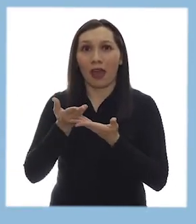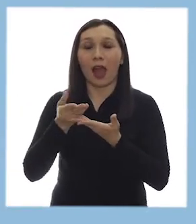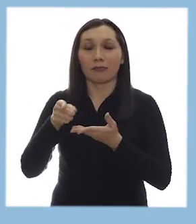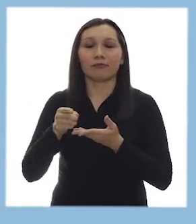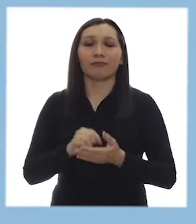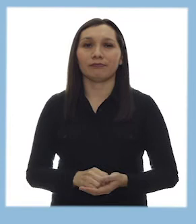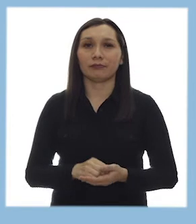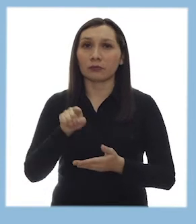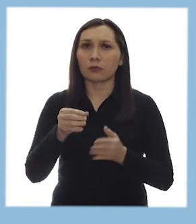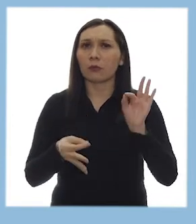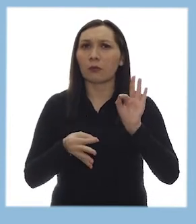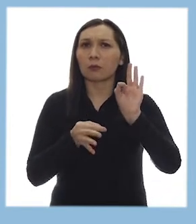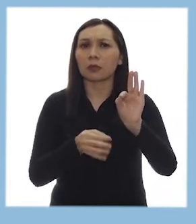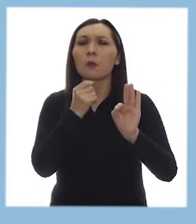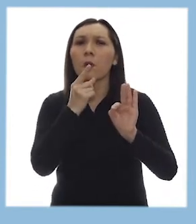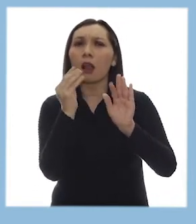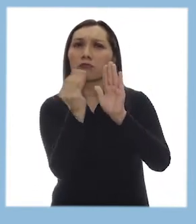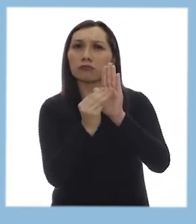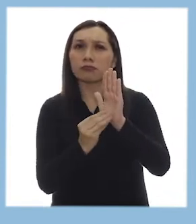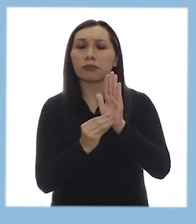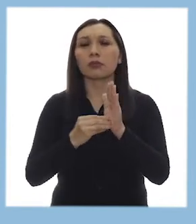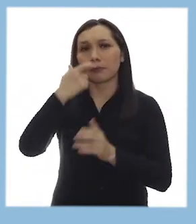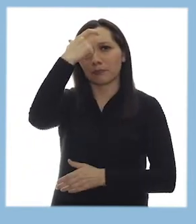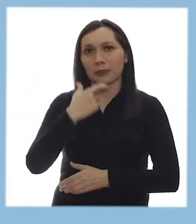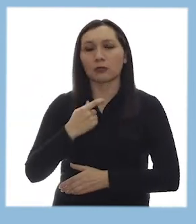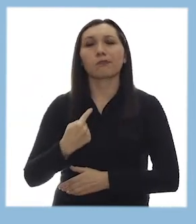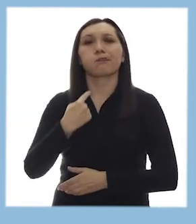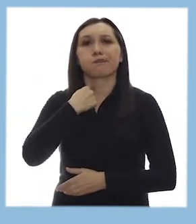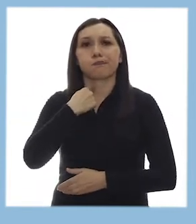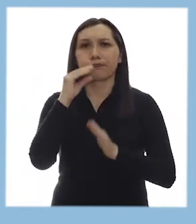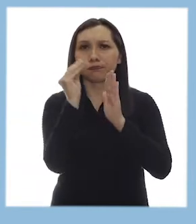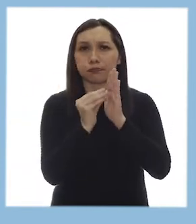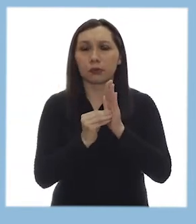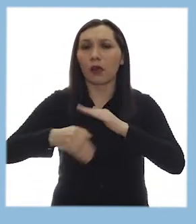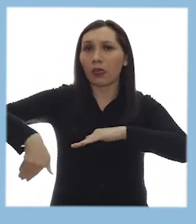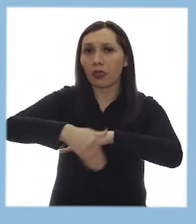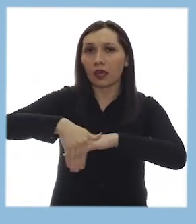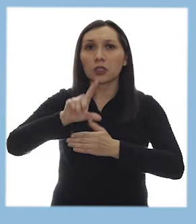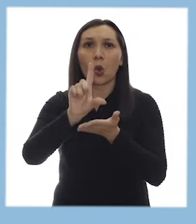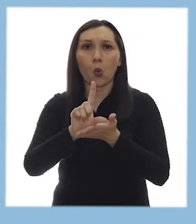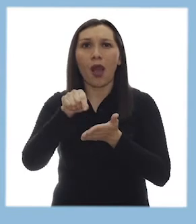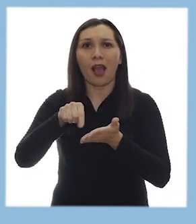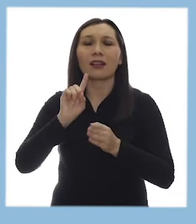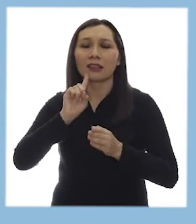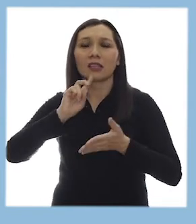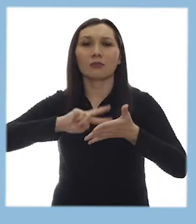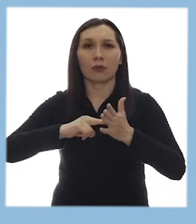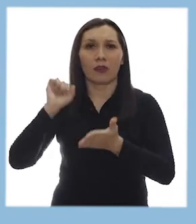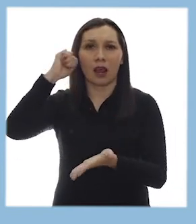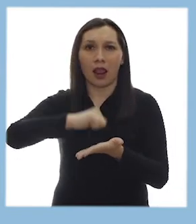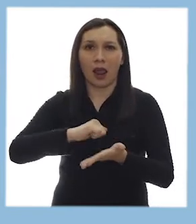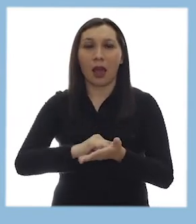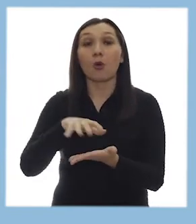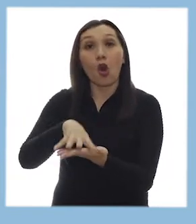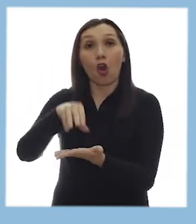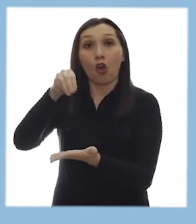esto deberá presentar datos personales del afectado, dirección del lugar que da origen al reclamo,